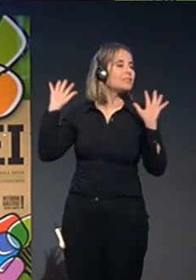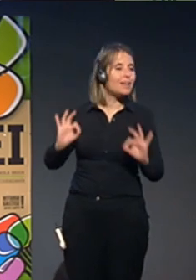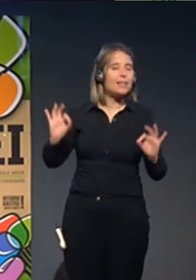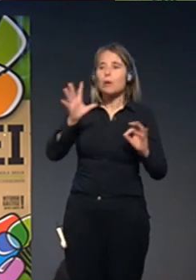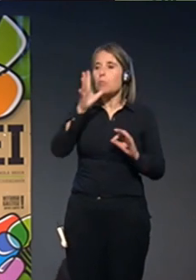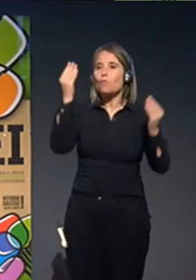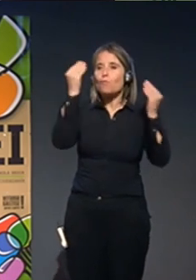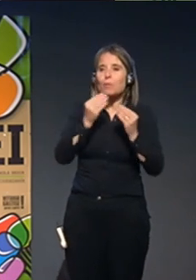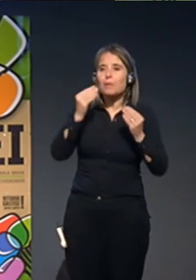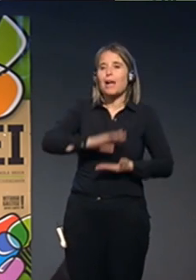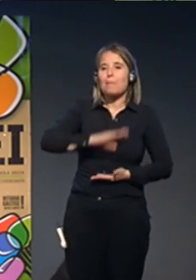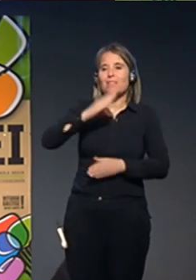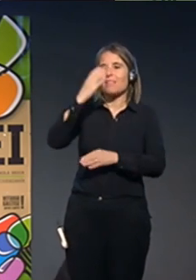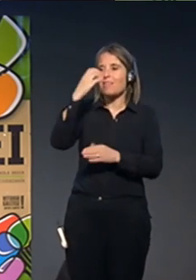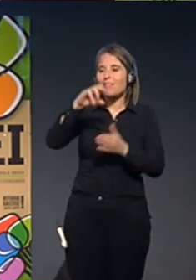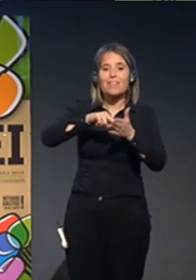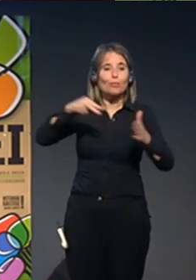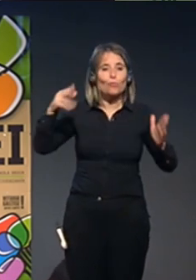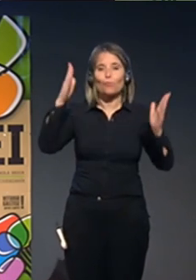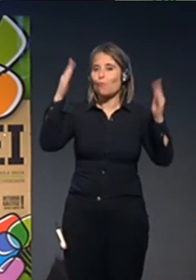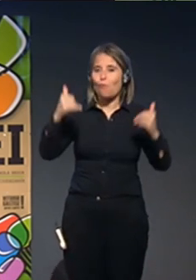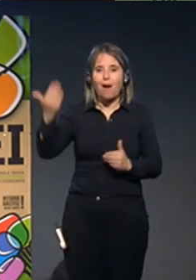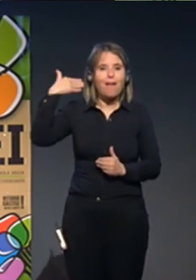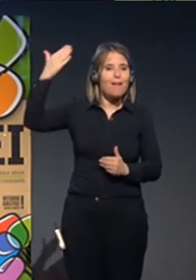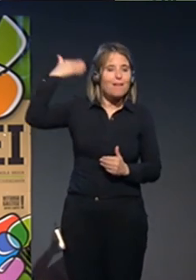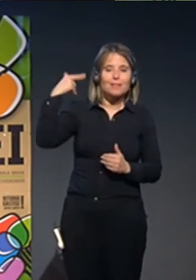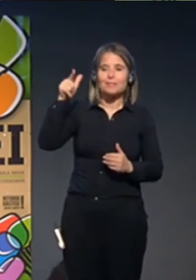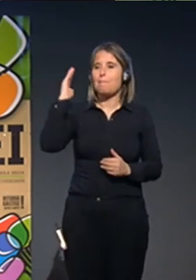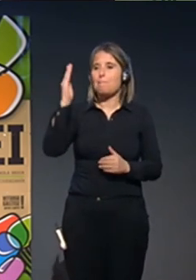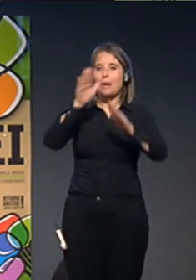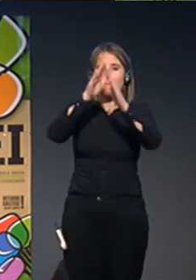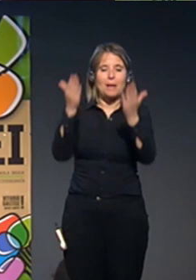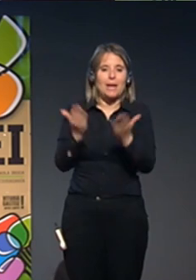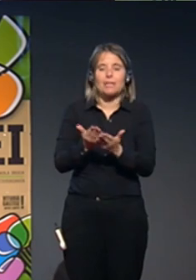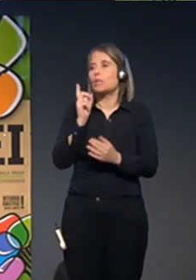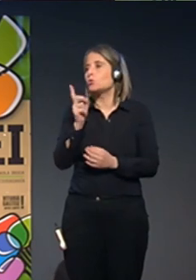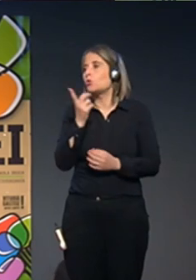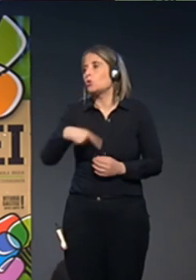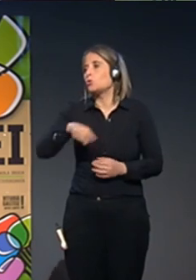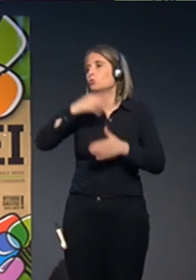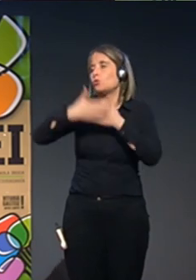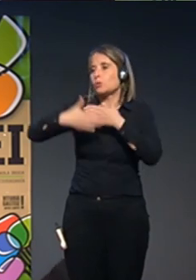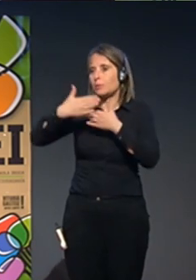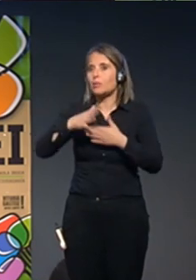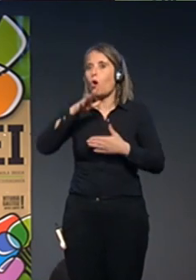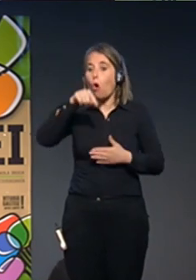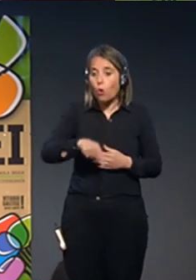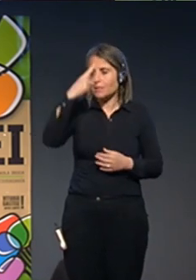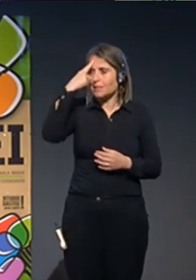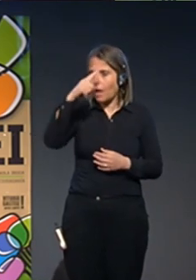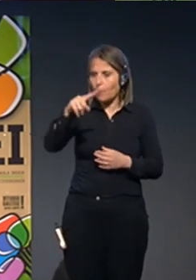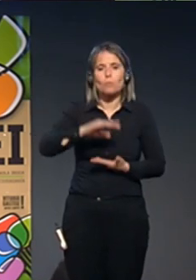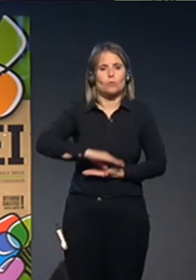no teníamos la capacidad científica y tecnológica de hacer daño al planeta más allá de nuestros límites hoy sí que tenemos